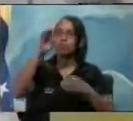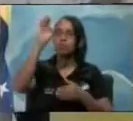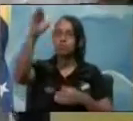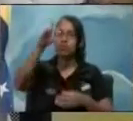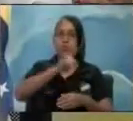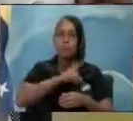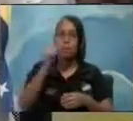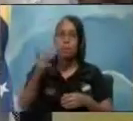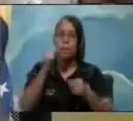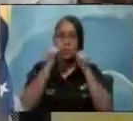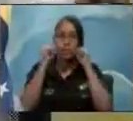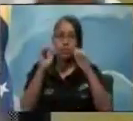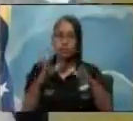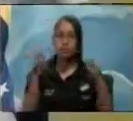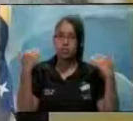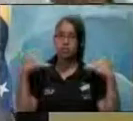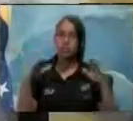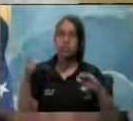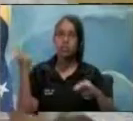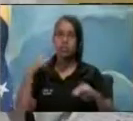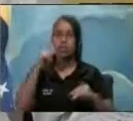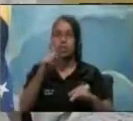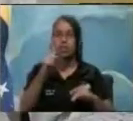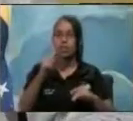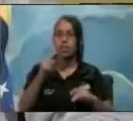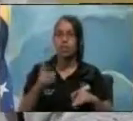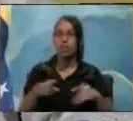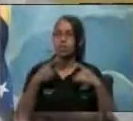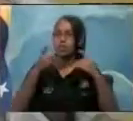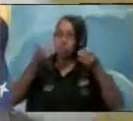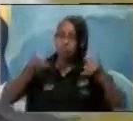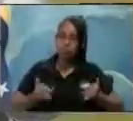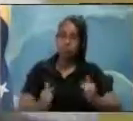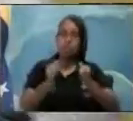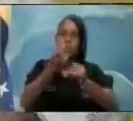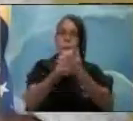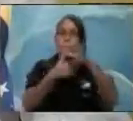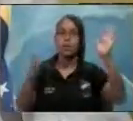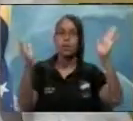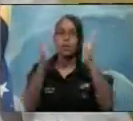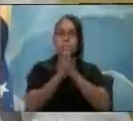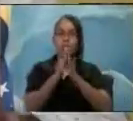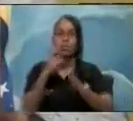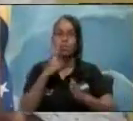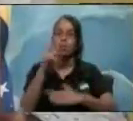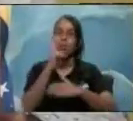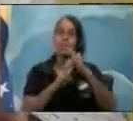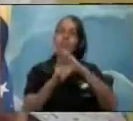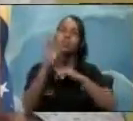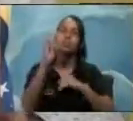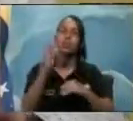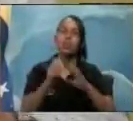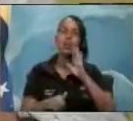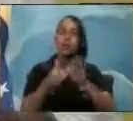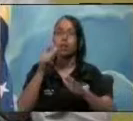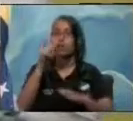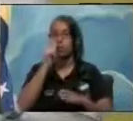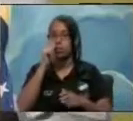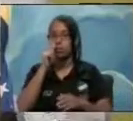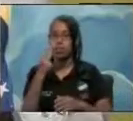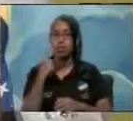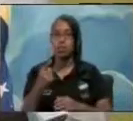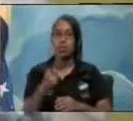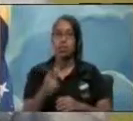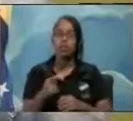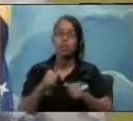gente bendecida y además tienen la unción del Espíritu Santo de Dios. Y dice en el versículo 6, más Pedro dijo, sigue la